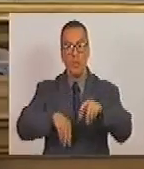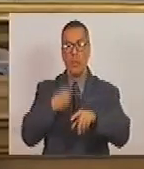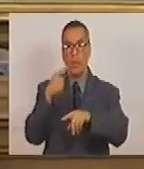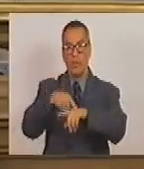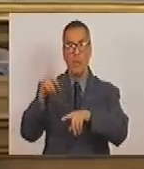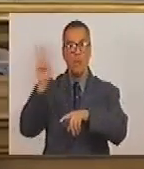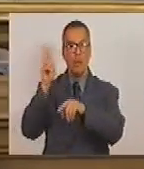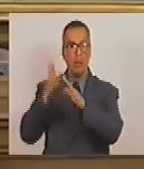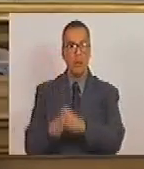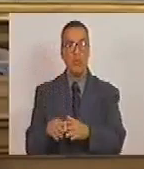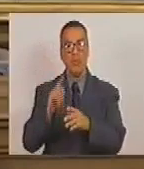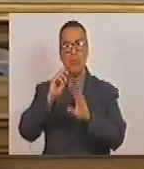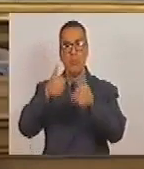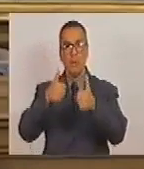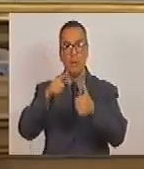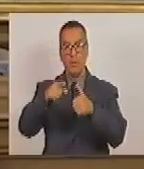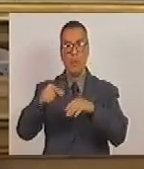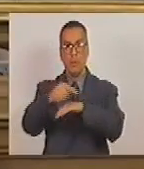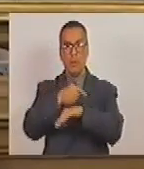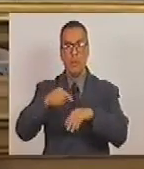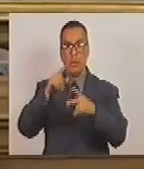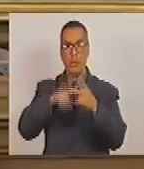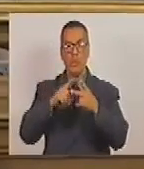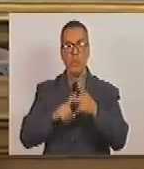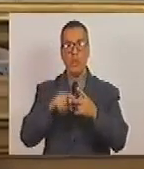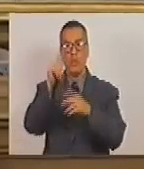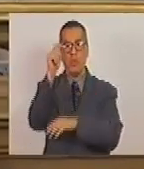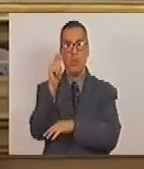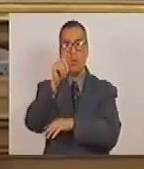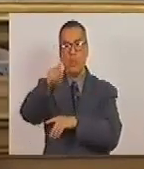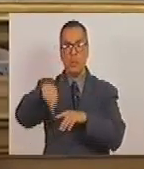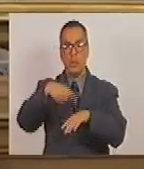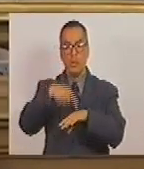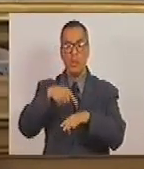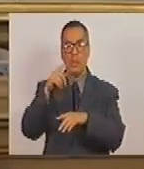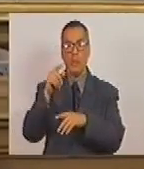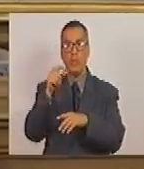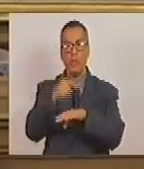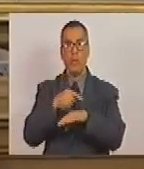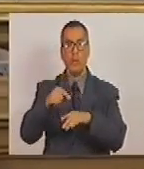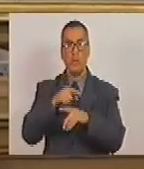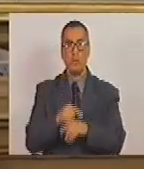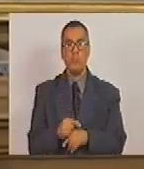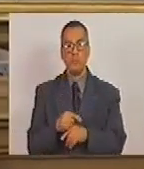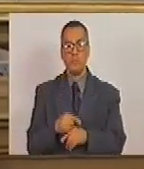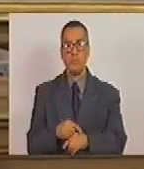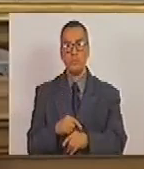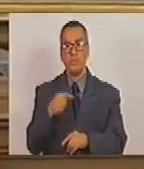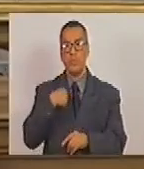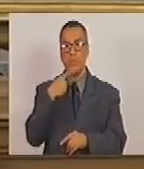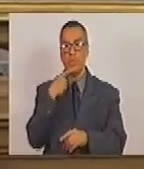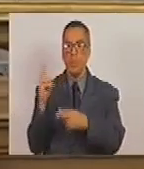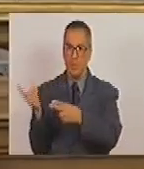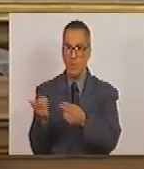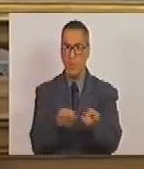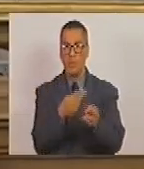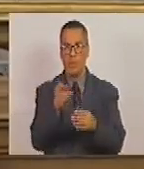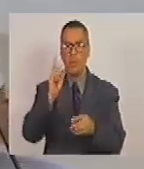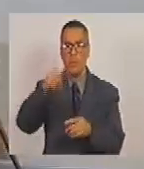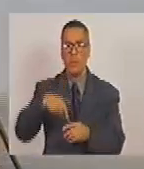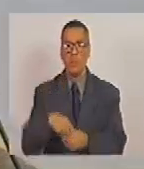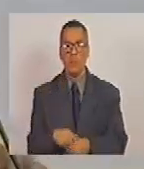Venezuela, los municipios, las gobernaciones y el Parlamento Nacional. Sugeriría hacer una invitación